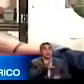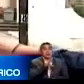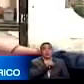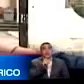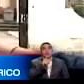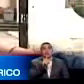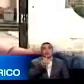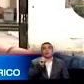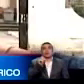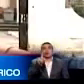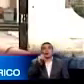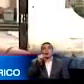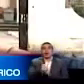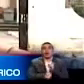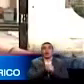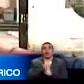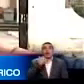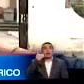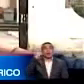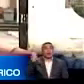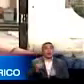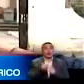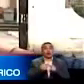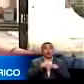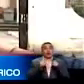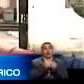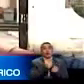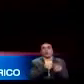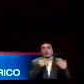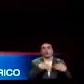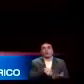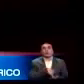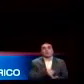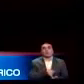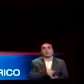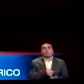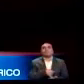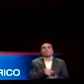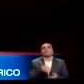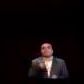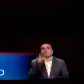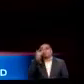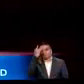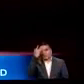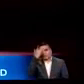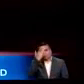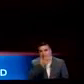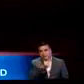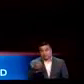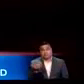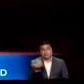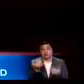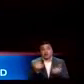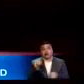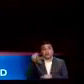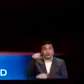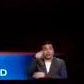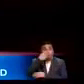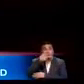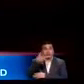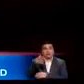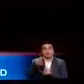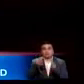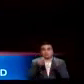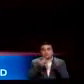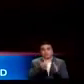edad, entonces son realmente un grupo bastante vulnerable al que ha sido afectado. Ahora, estas son las imágenes de los entierros